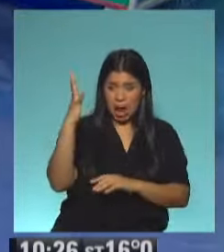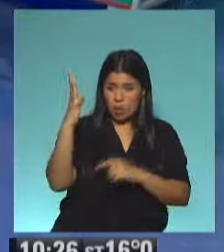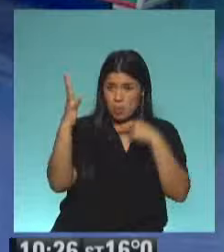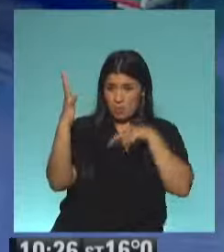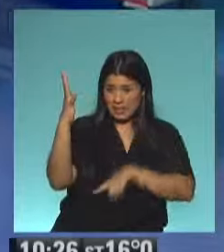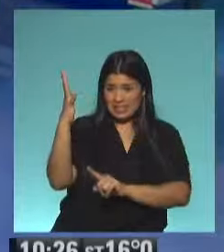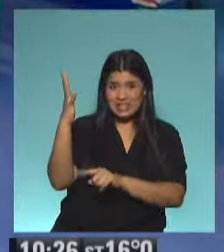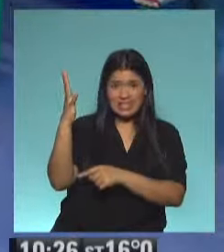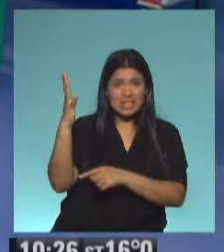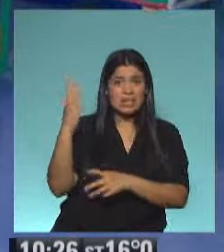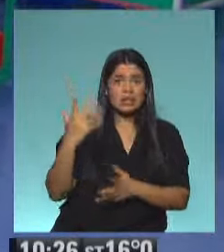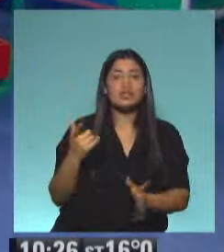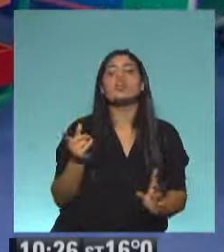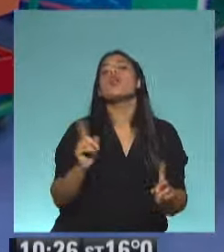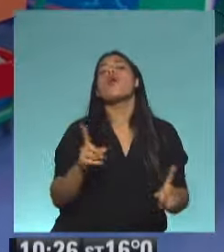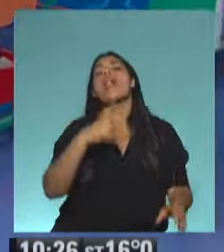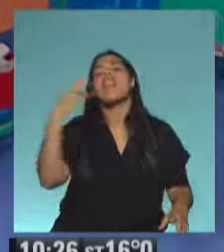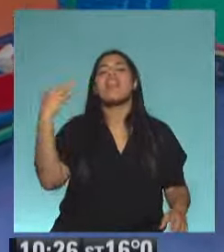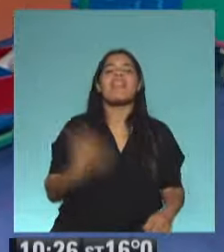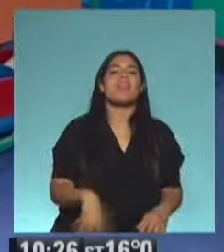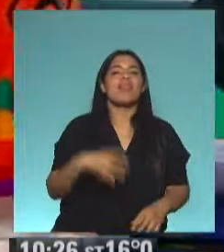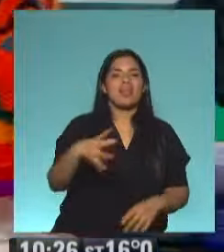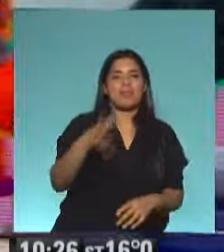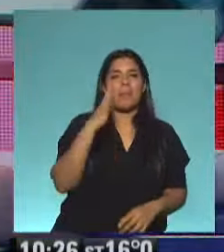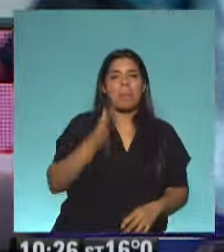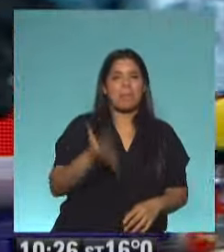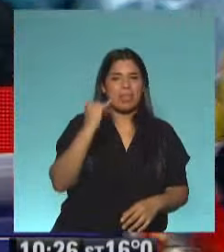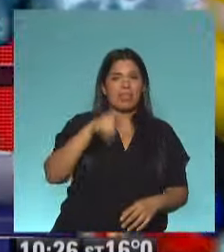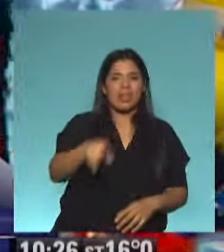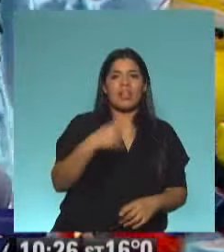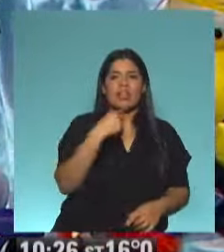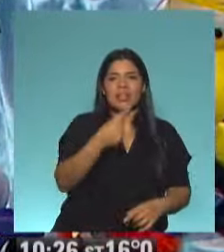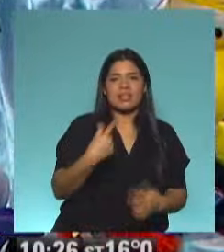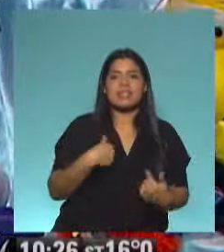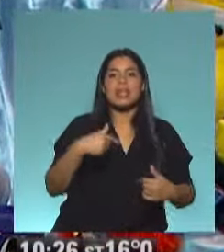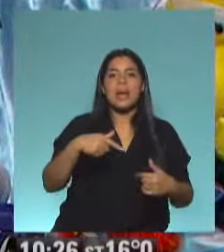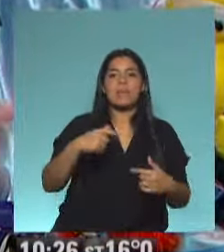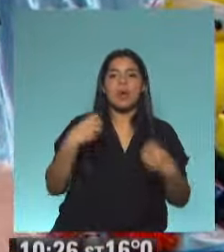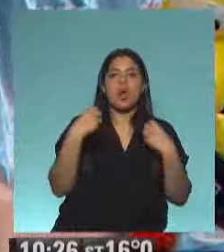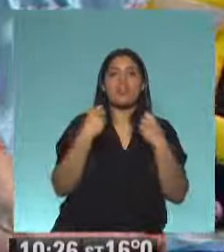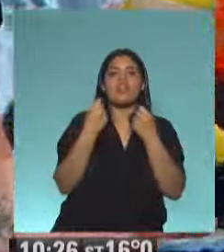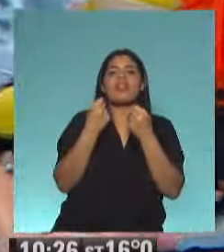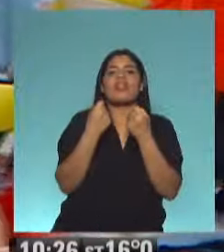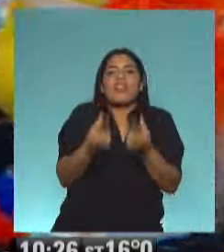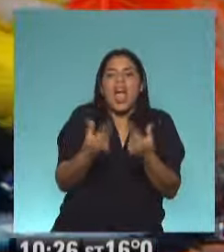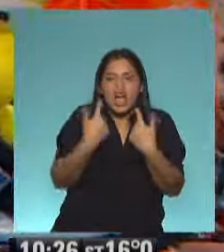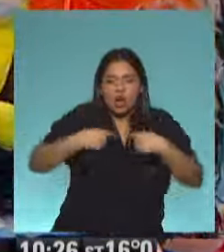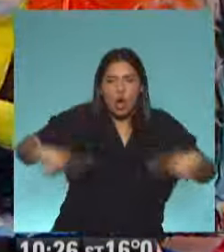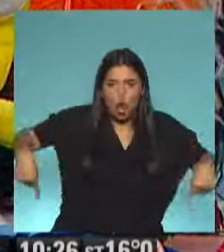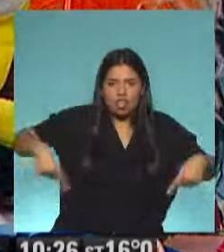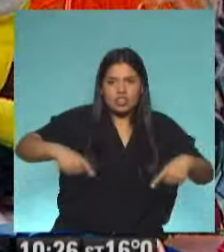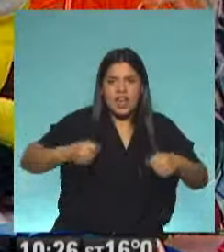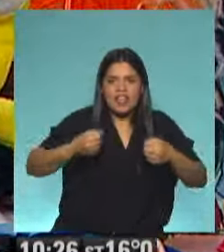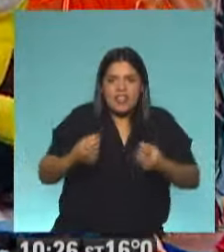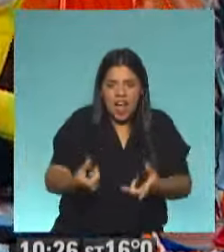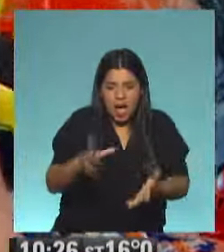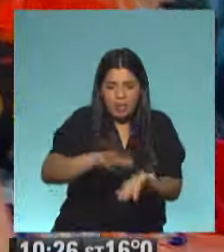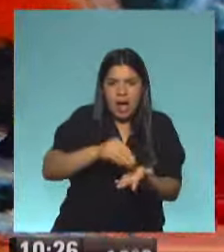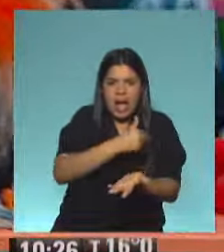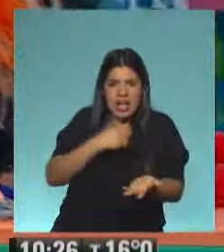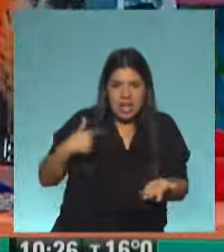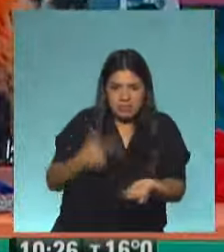que dijo... Ah, ya sé lo que dijo. Que le hacen ofrendas a la Pachamama, a la Madre Tierra. Le dejan comida y